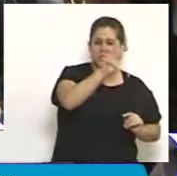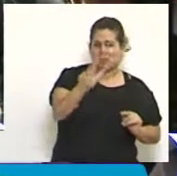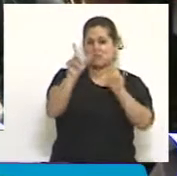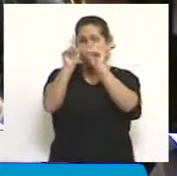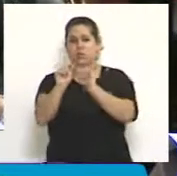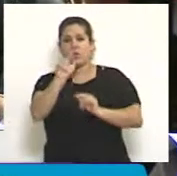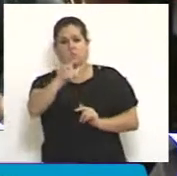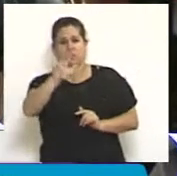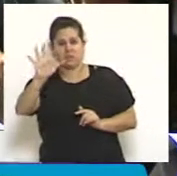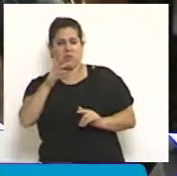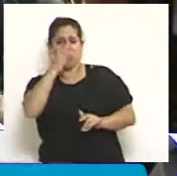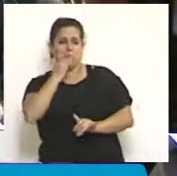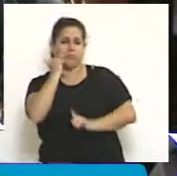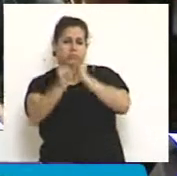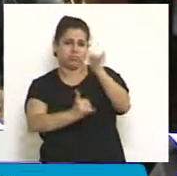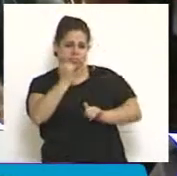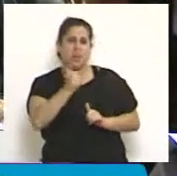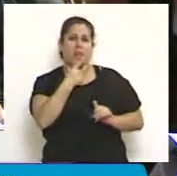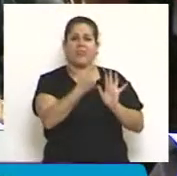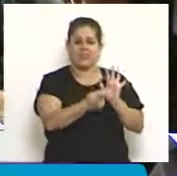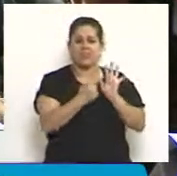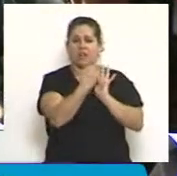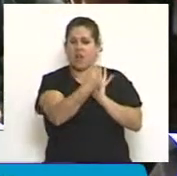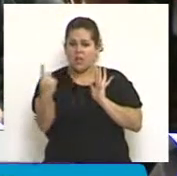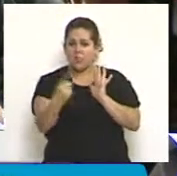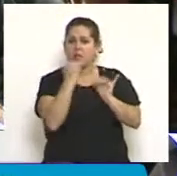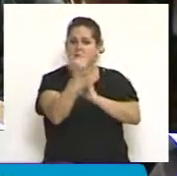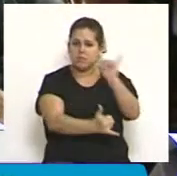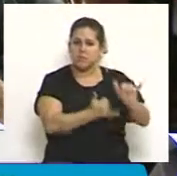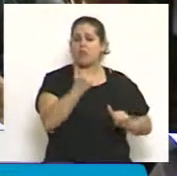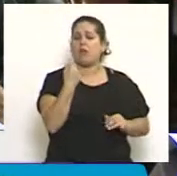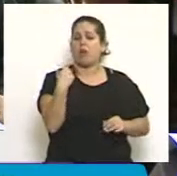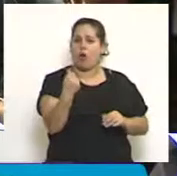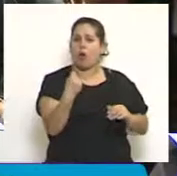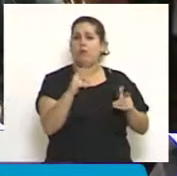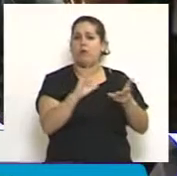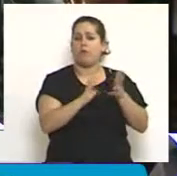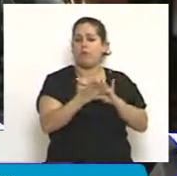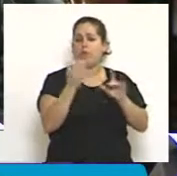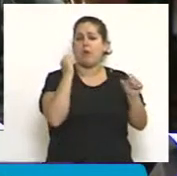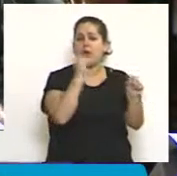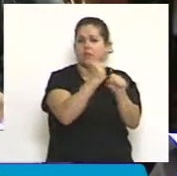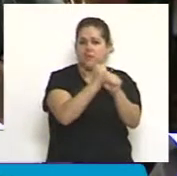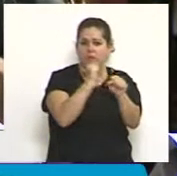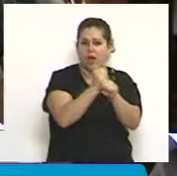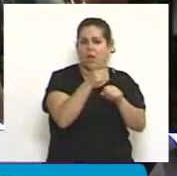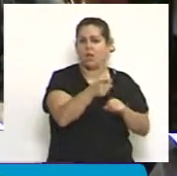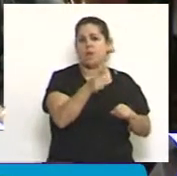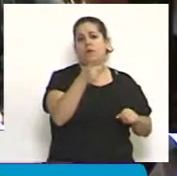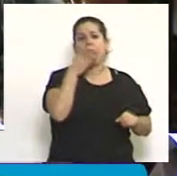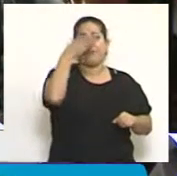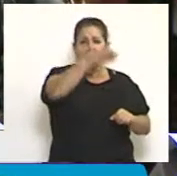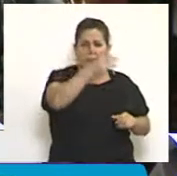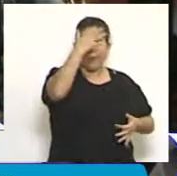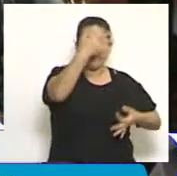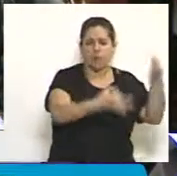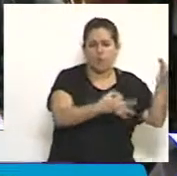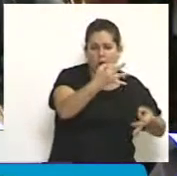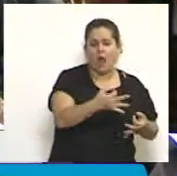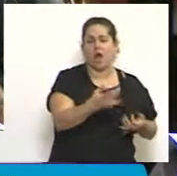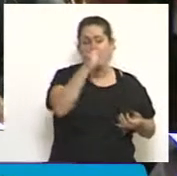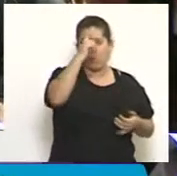Esto nos permite una primera mirada de cómo se distribuye la competencia federal en la totalidad de los distritos, de las